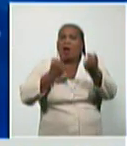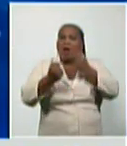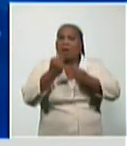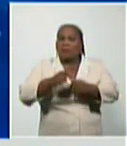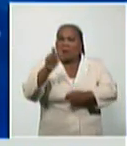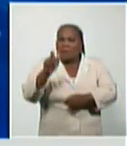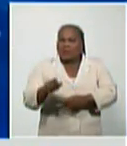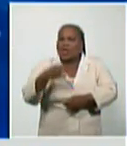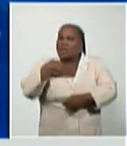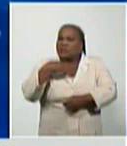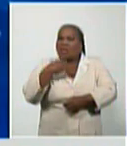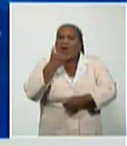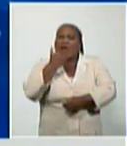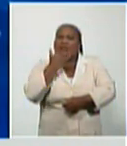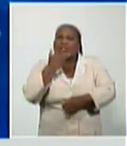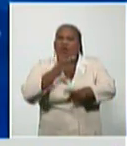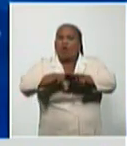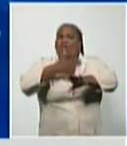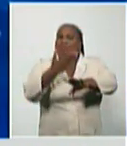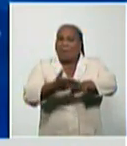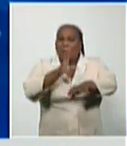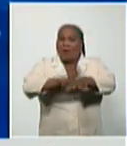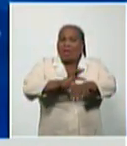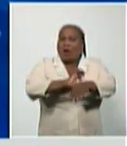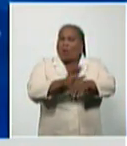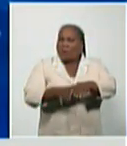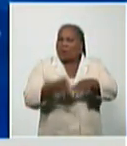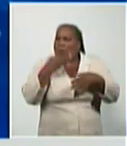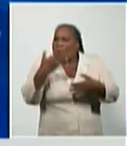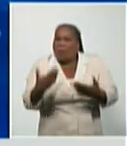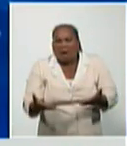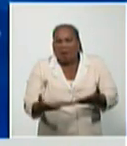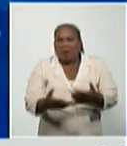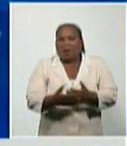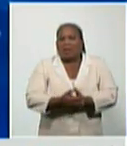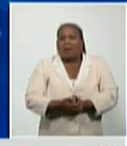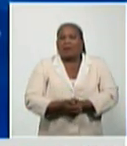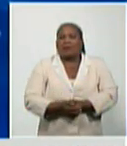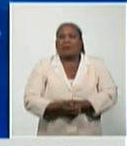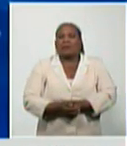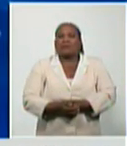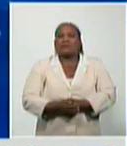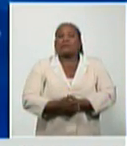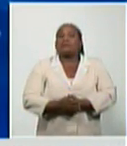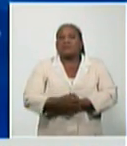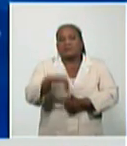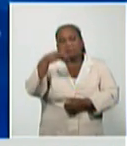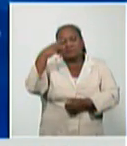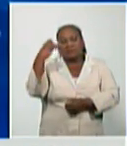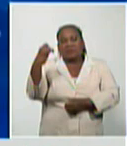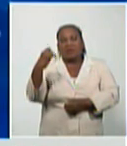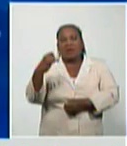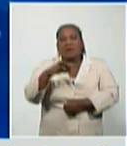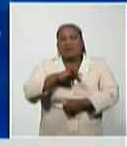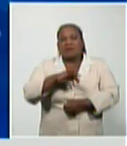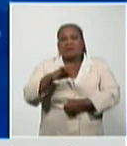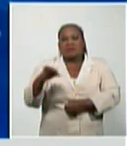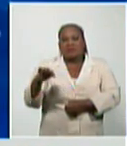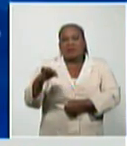secuelas del SARS-CoV-2? Sí, ya lo tocamos y lo vamos a